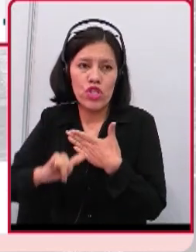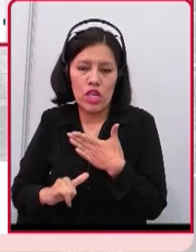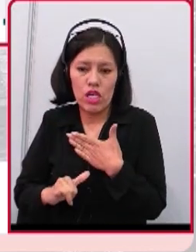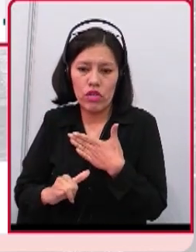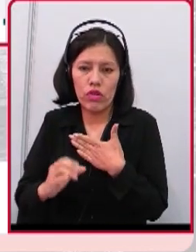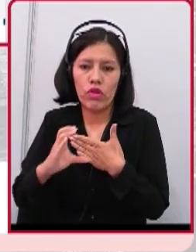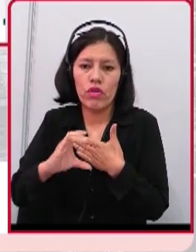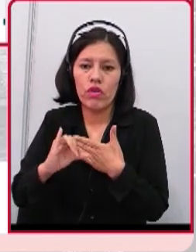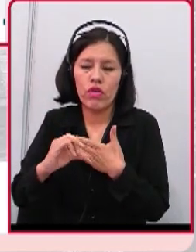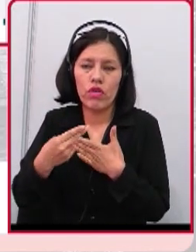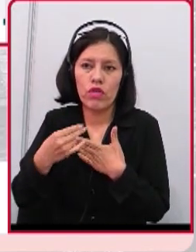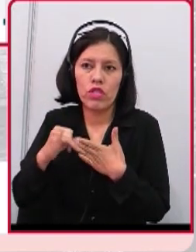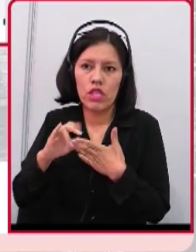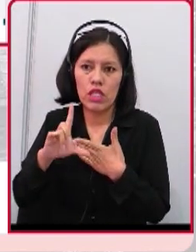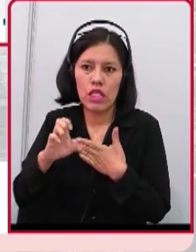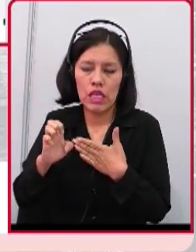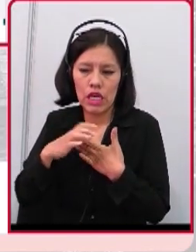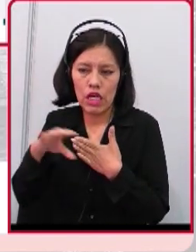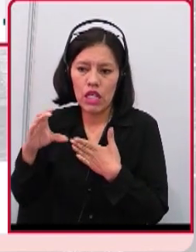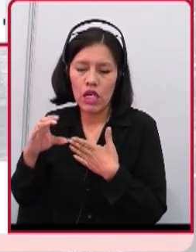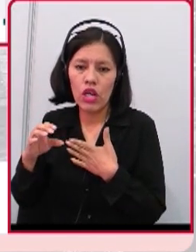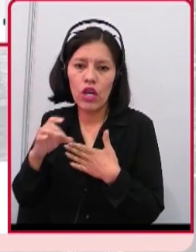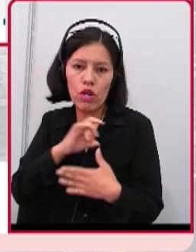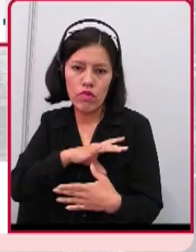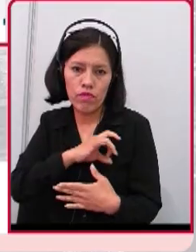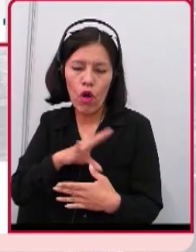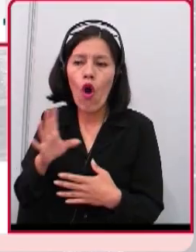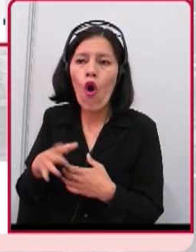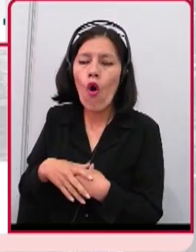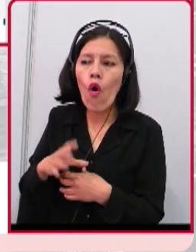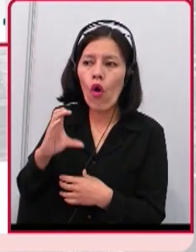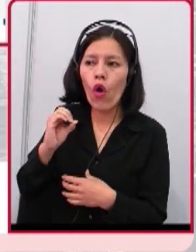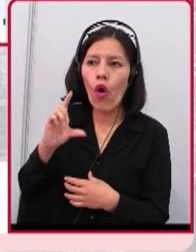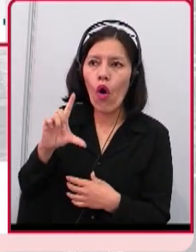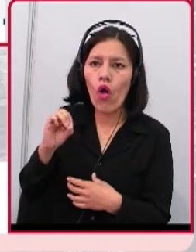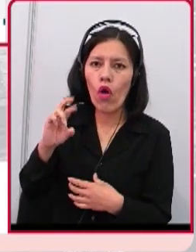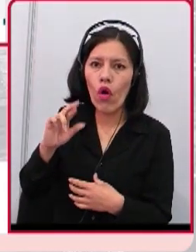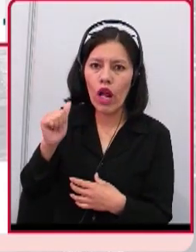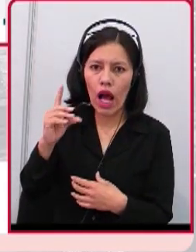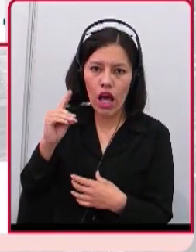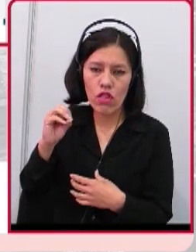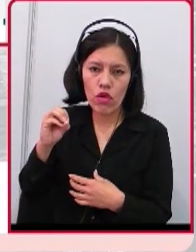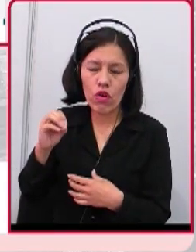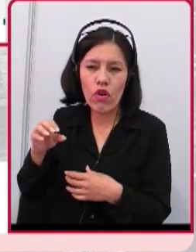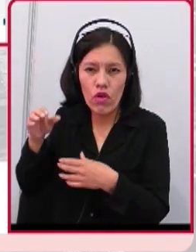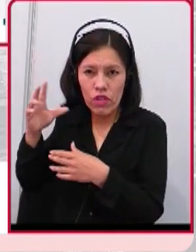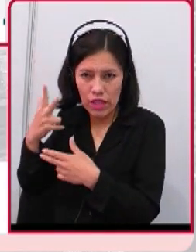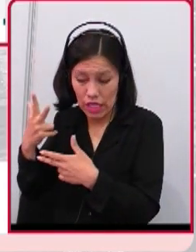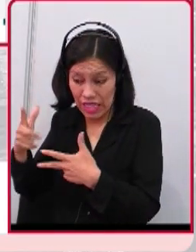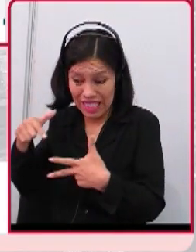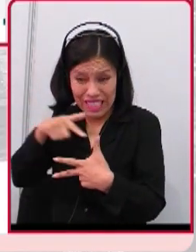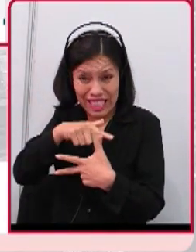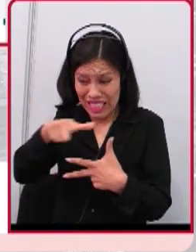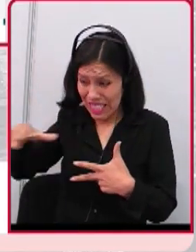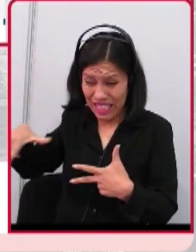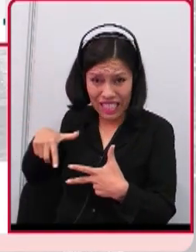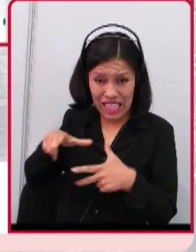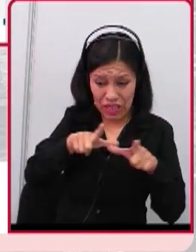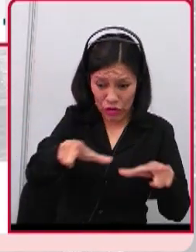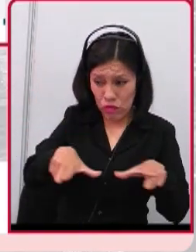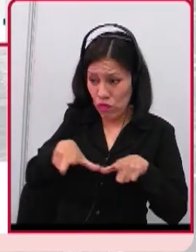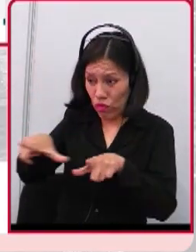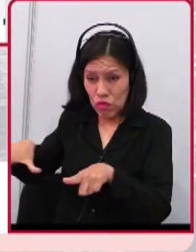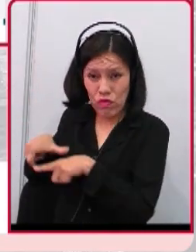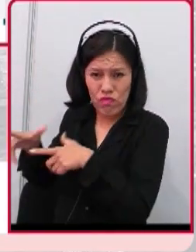De hecho, Peñasquito es un yacimiento muy interesante.